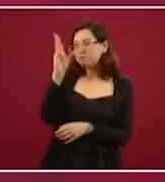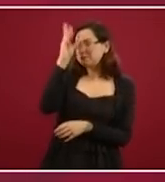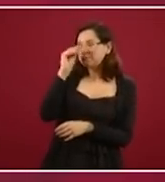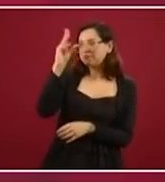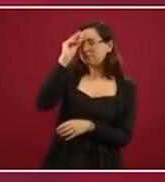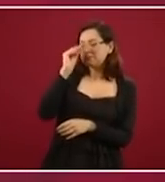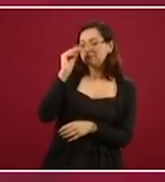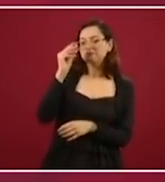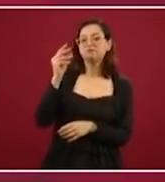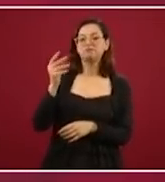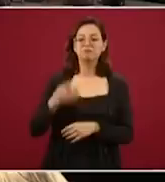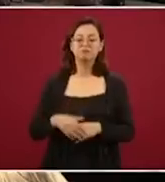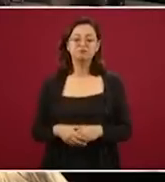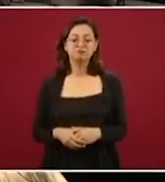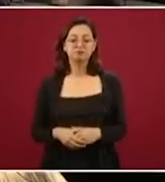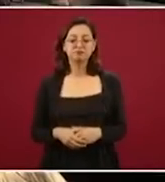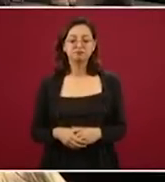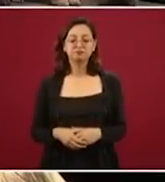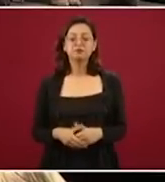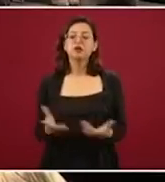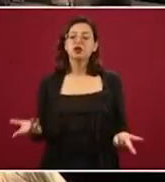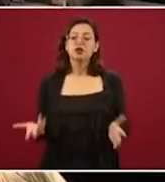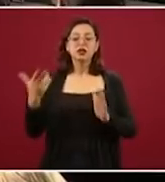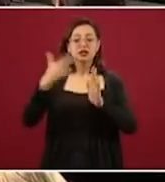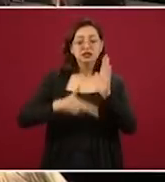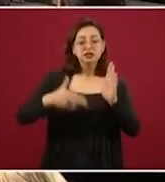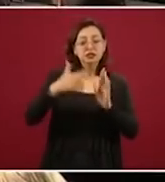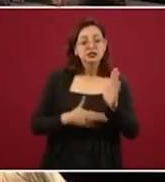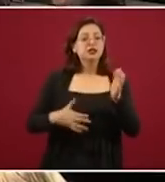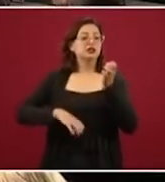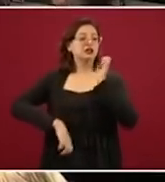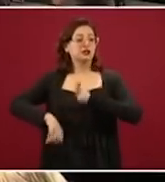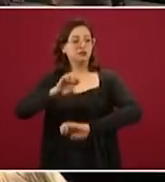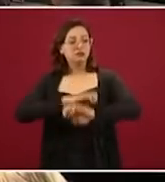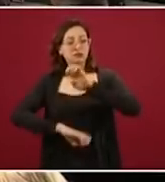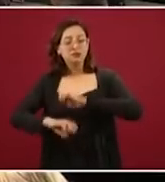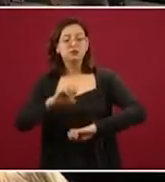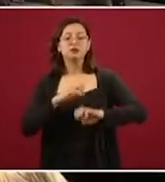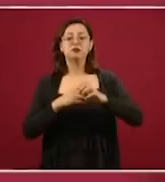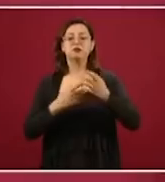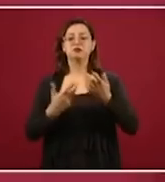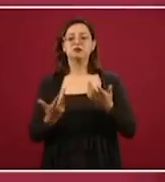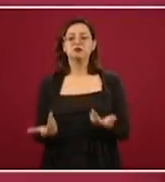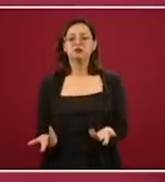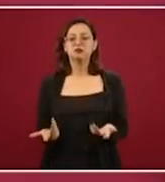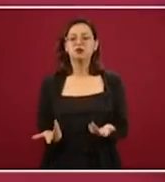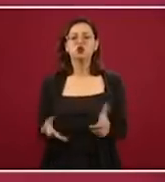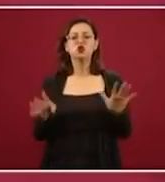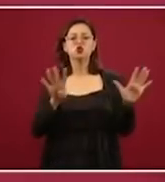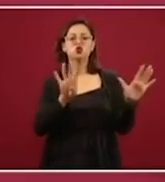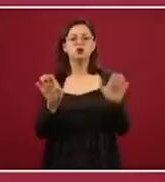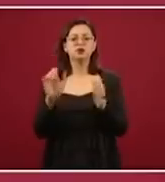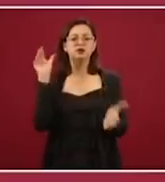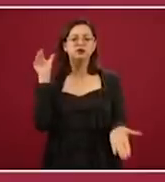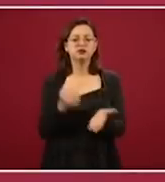tienen trabajo en talleres, en empresas, 900 mil